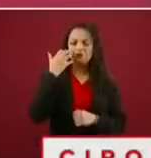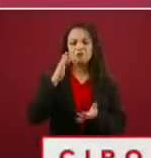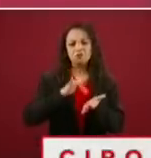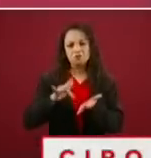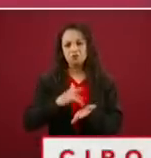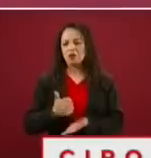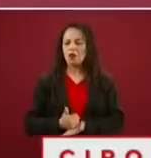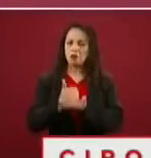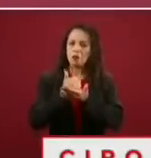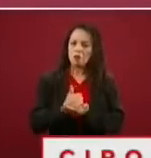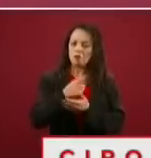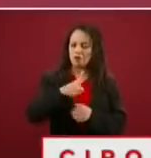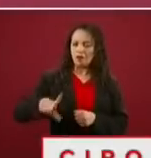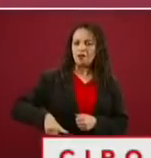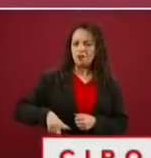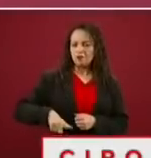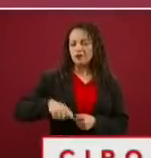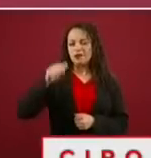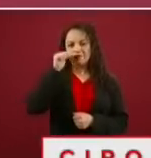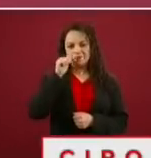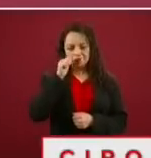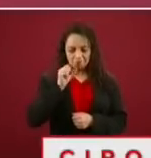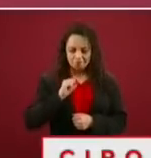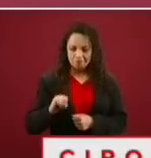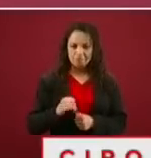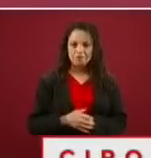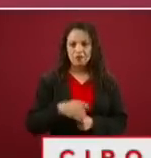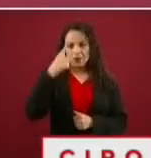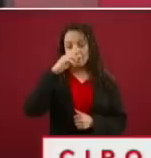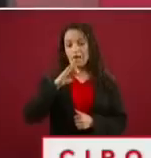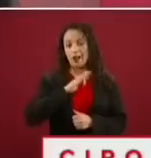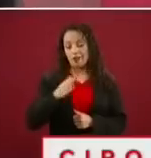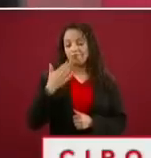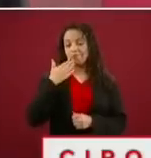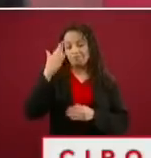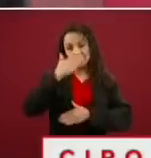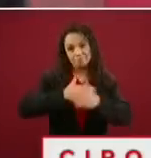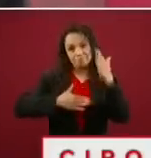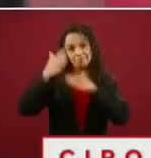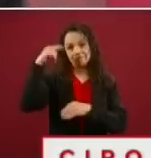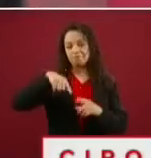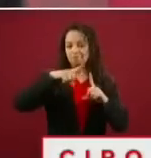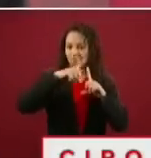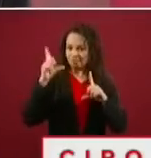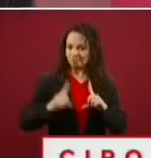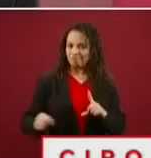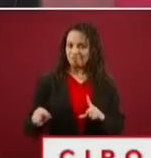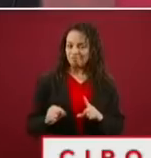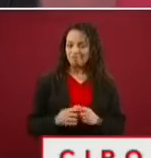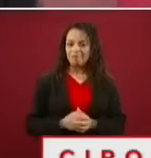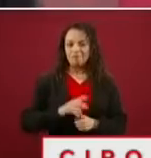Al gobierno, de que todos ayudemos para sacar adelante a nuestro país.